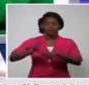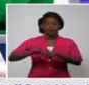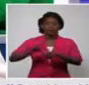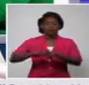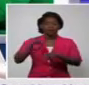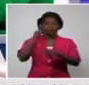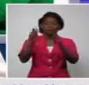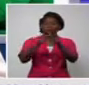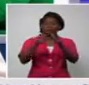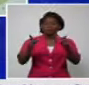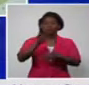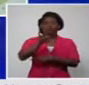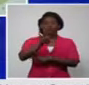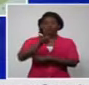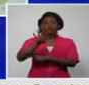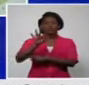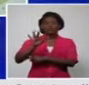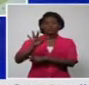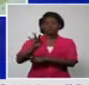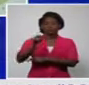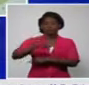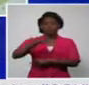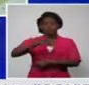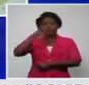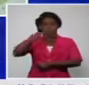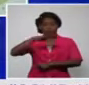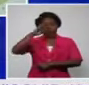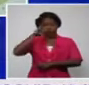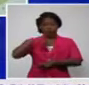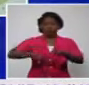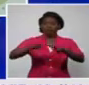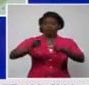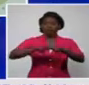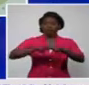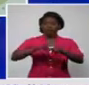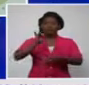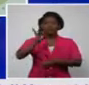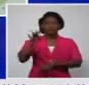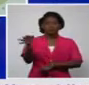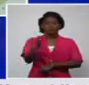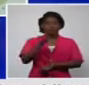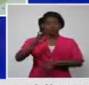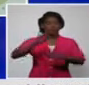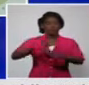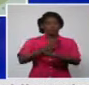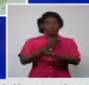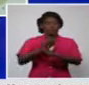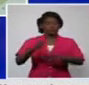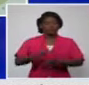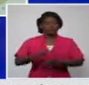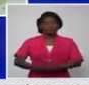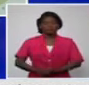448 casos autóctonos en sus 15 municipios. Nuevamente con